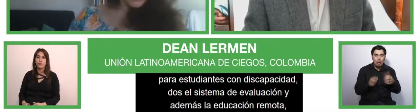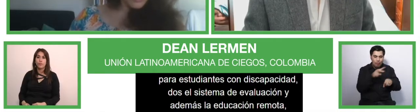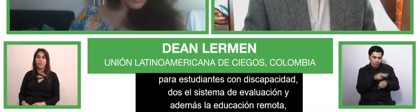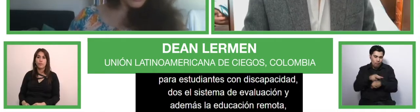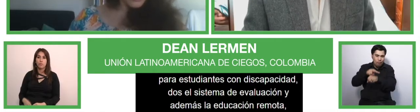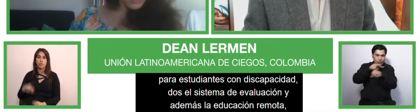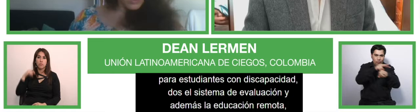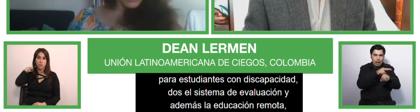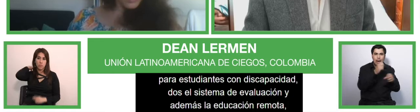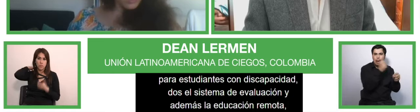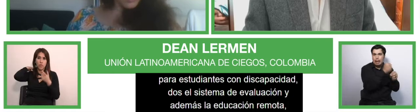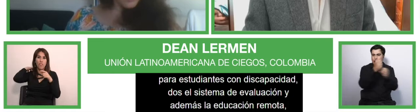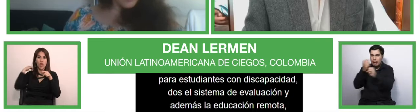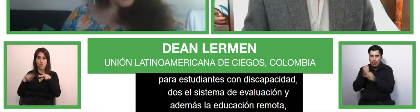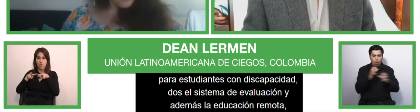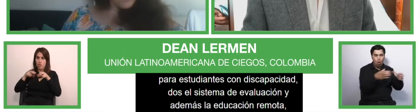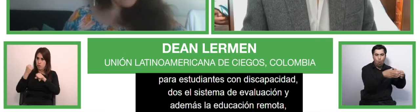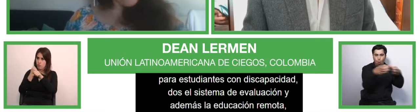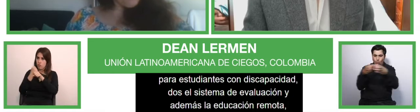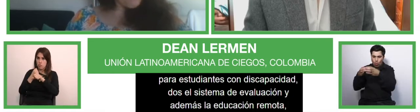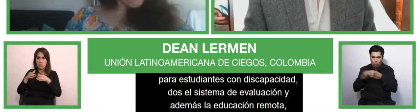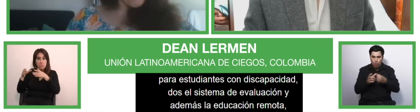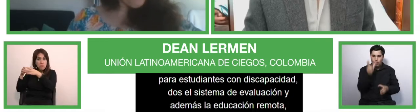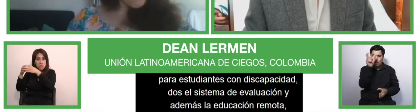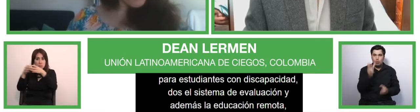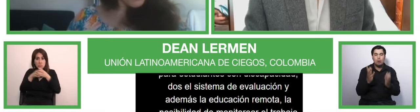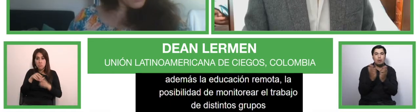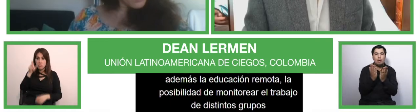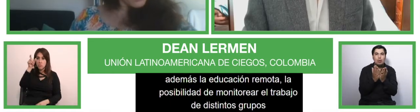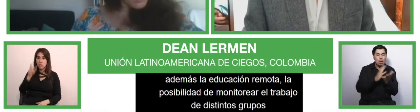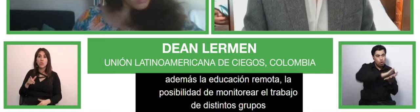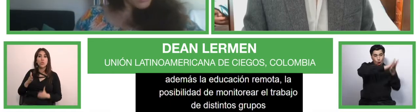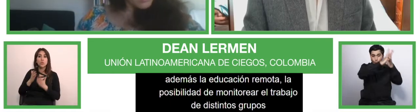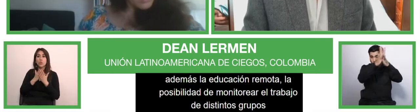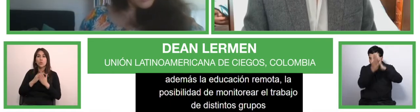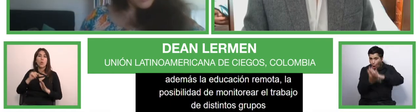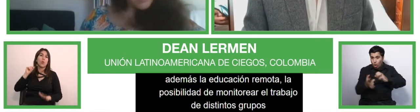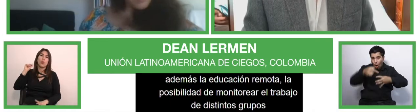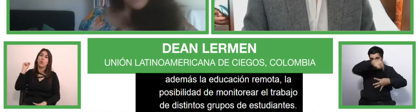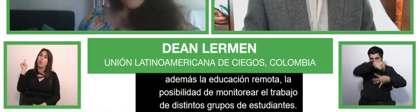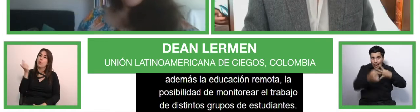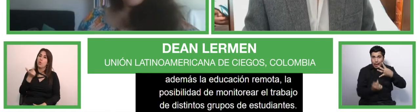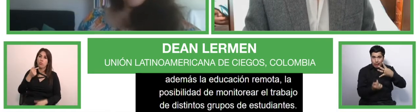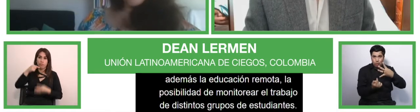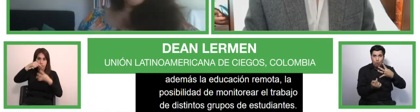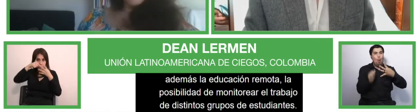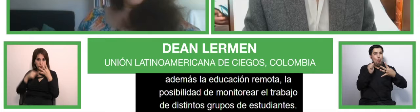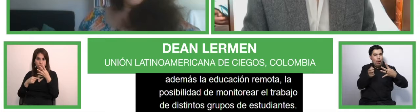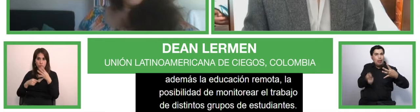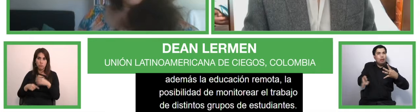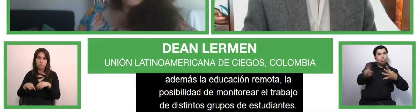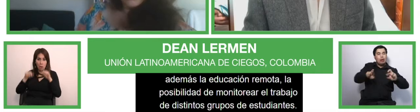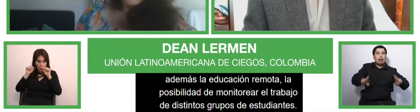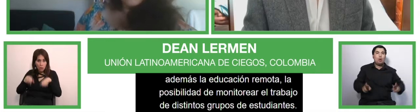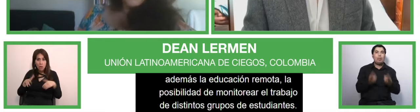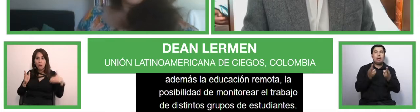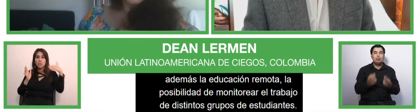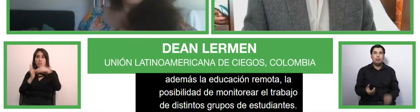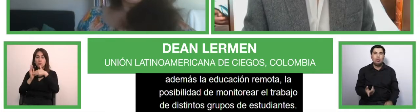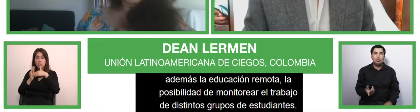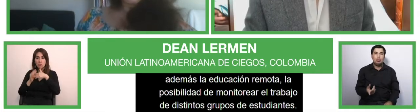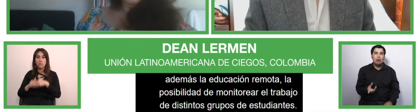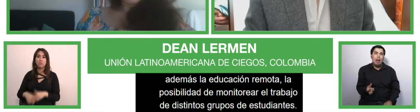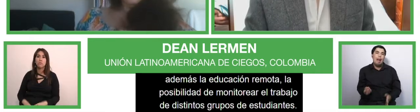distintos grupos de estudiantes. O sea, todo eso es recuperable, más lo que tenemos